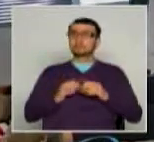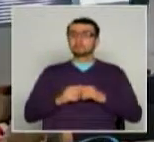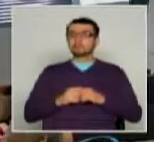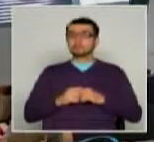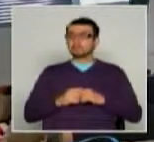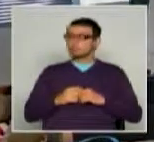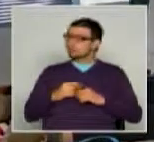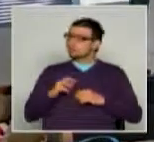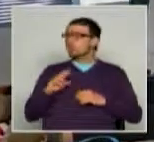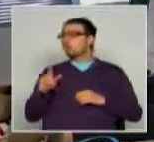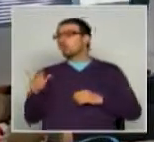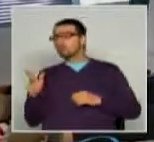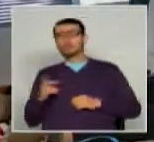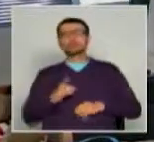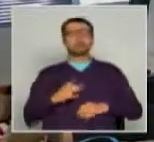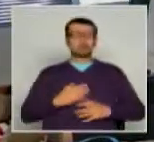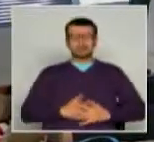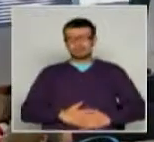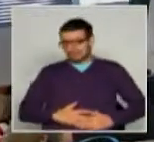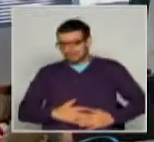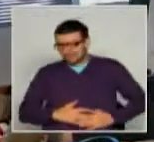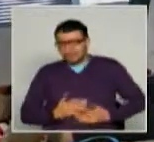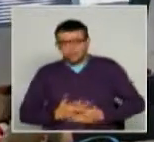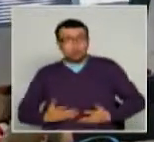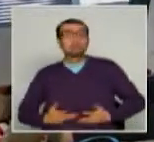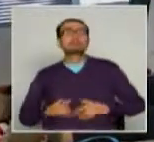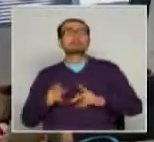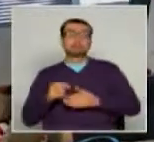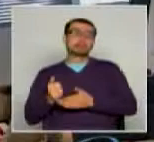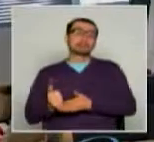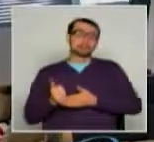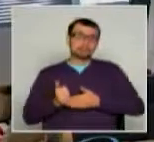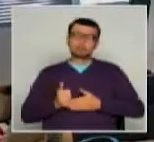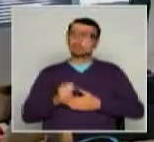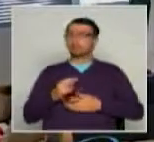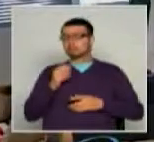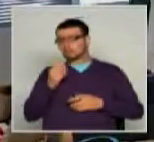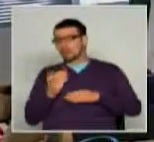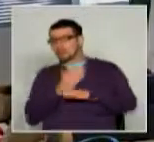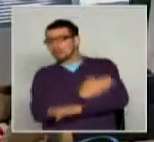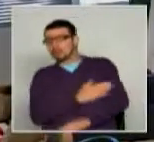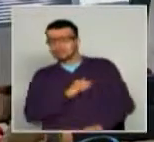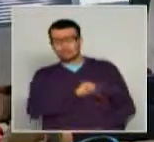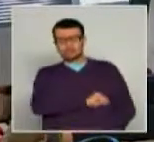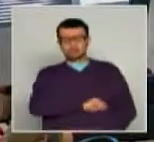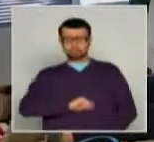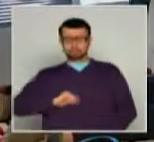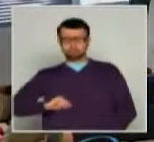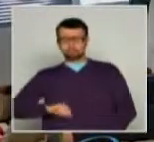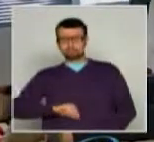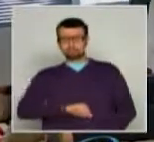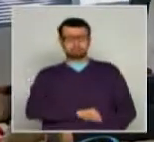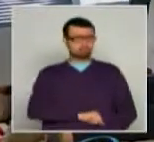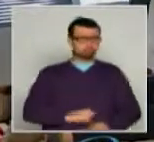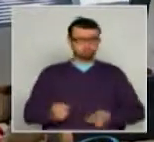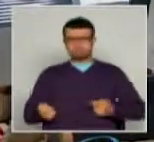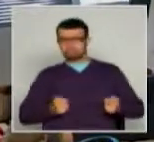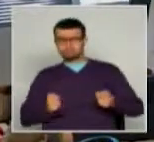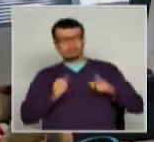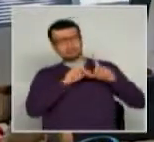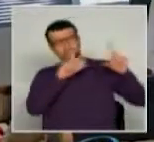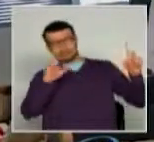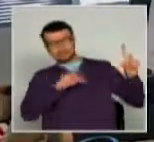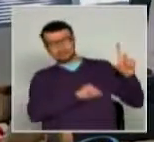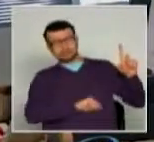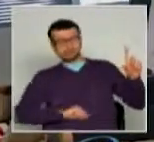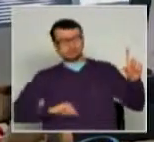otros tipos de dolores, tipos abdominales y demás, siempre nos apoyamos con ecografías, con tomografías, obviamente con la